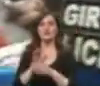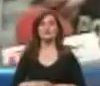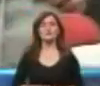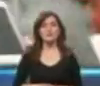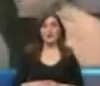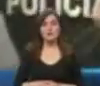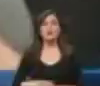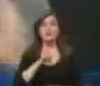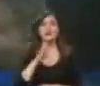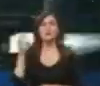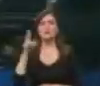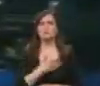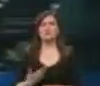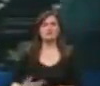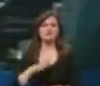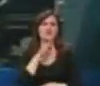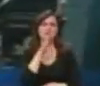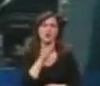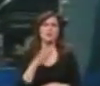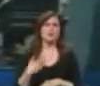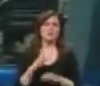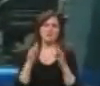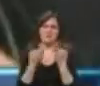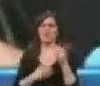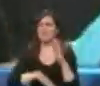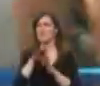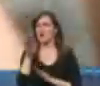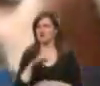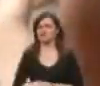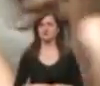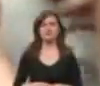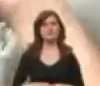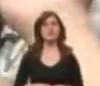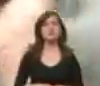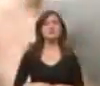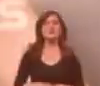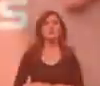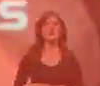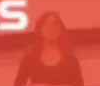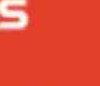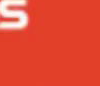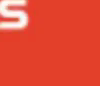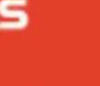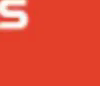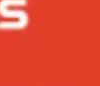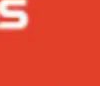la relación entre tío y sobrino siempre fue mucho más allá de lo familiar. Carlos Acoto, 24 horas.